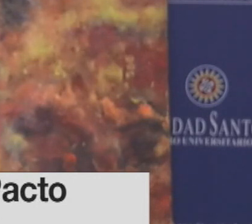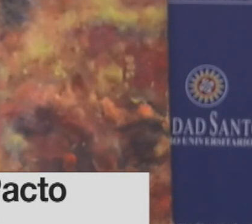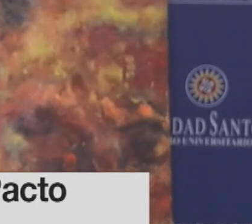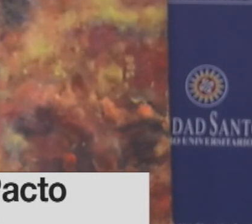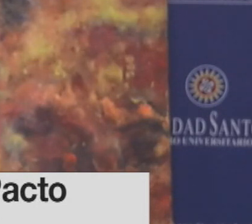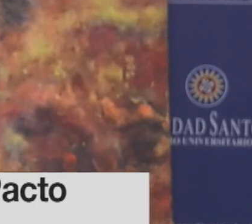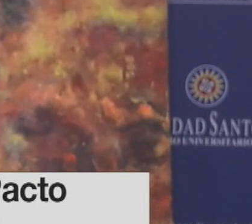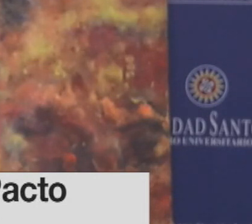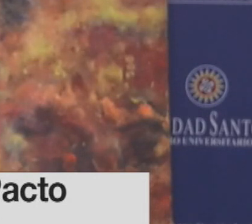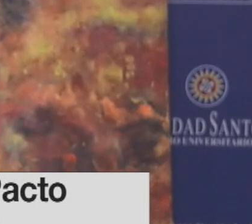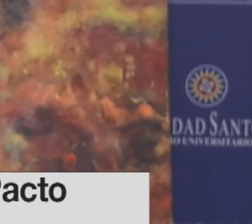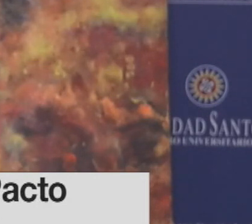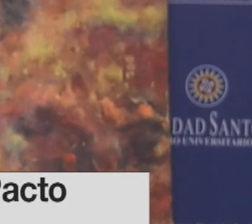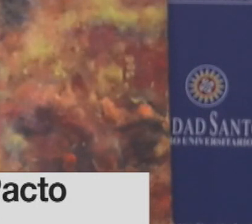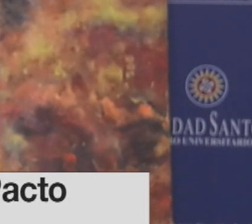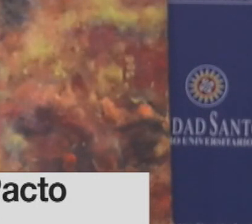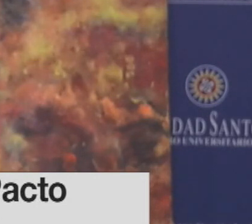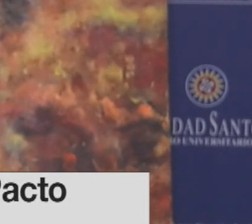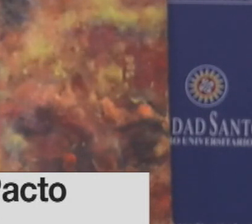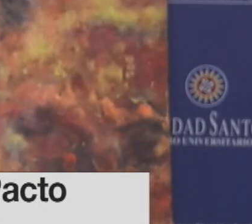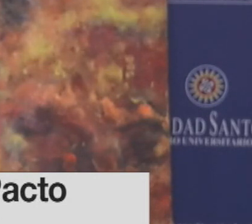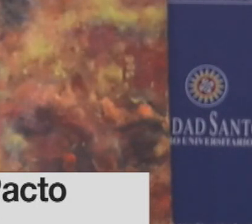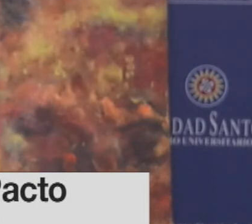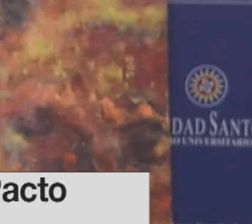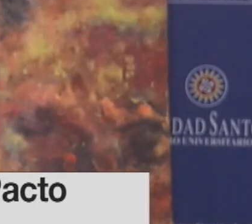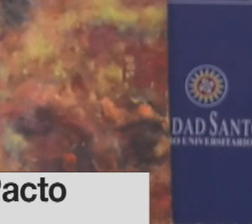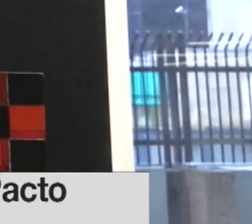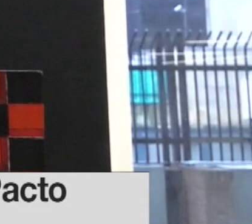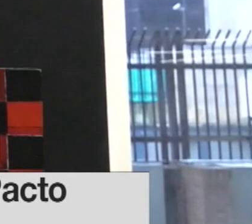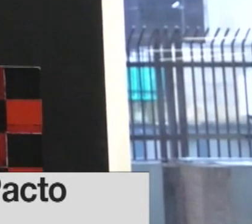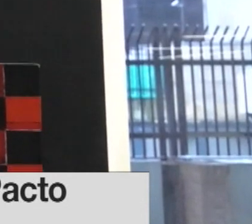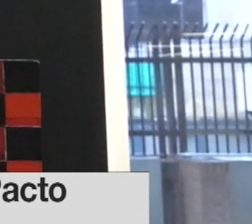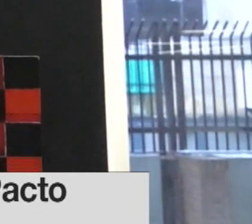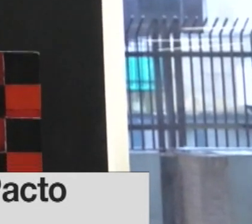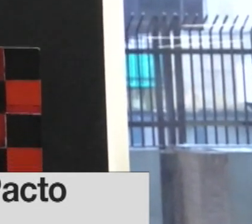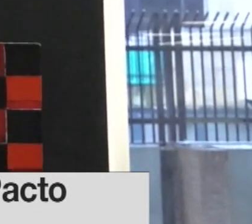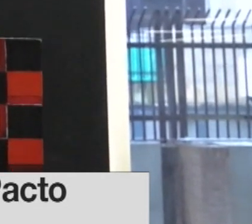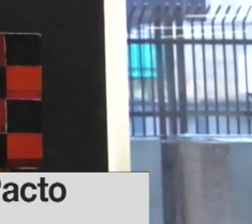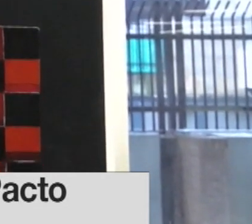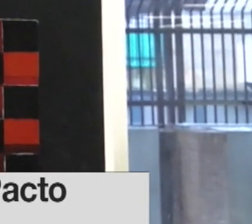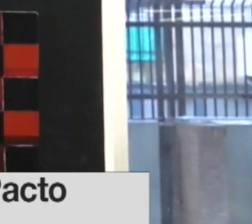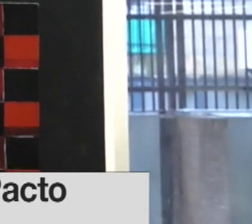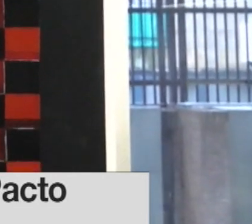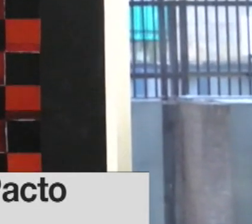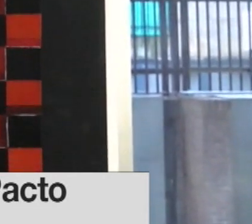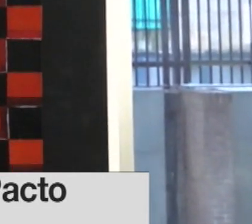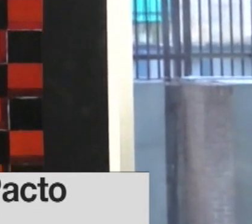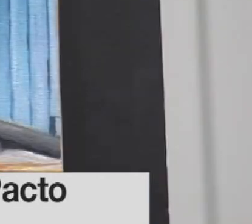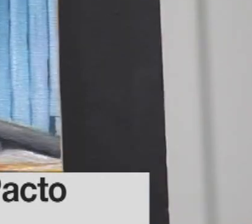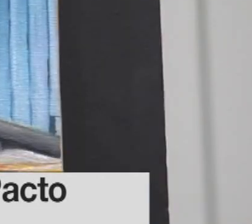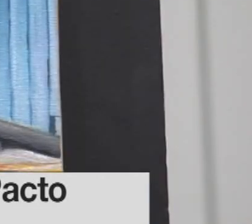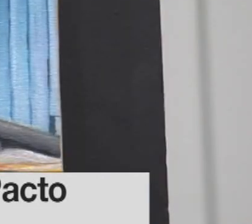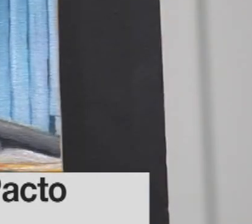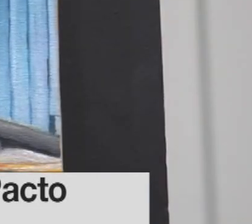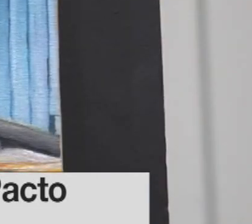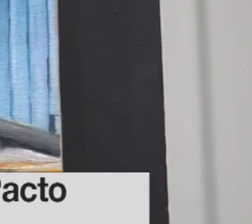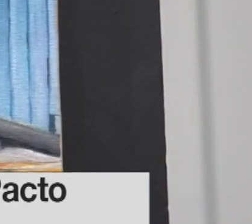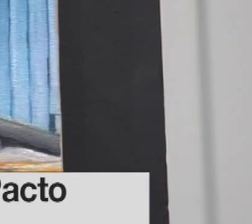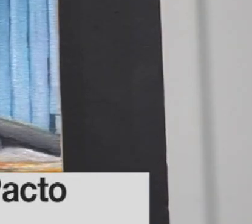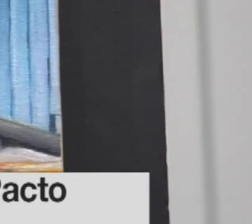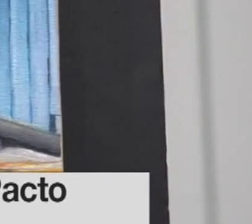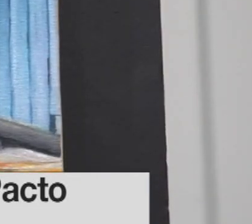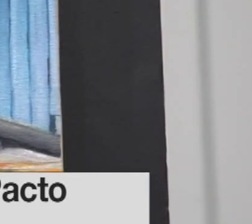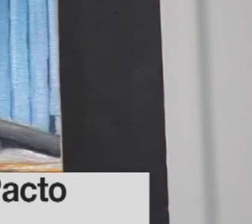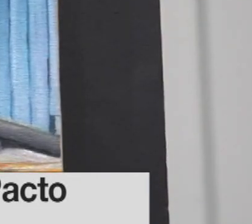la capacidad de resiliencia que tiene nuestro pueblo colombiano. Una muestra de 34 piezas en diferentes tamaños